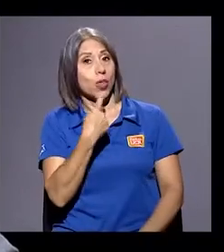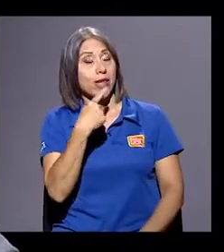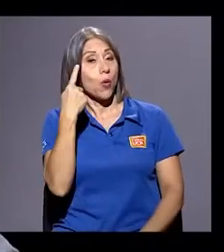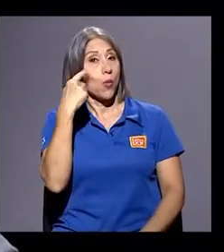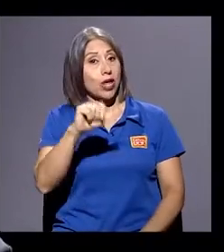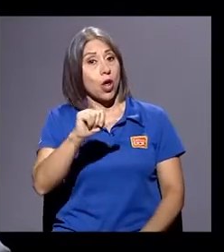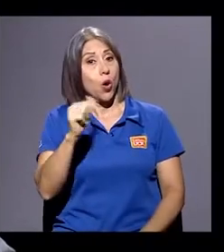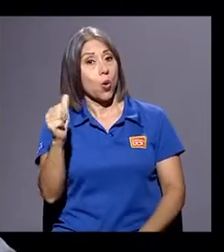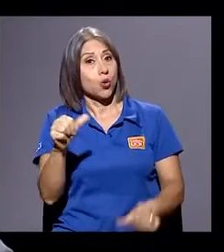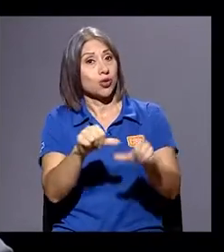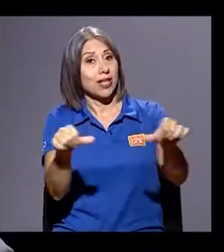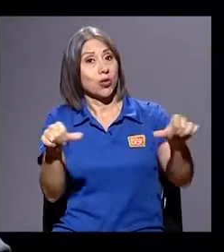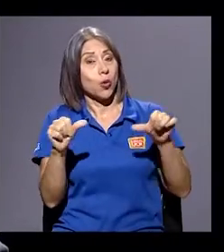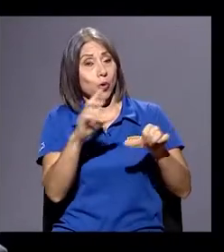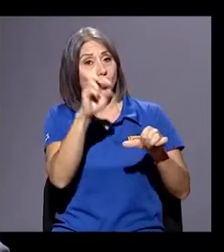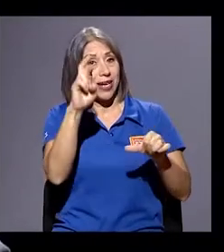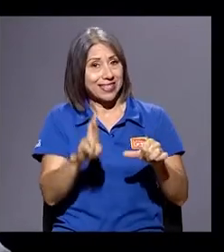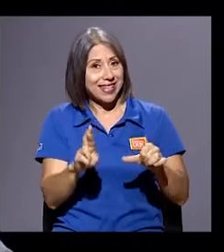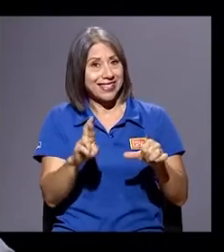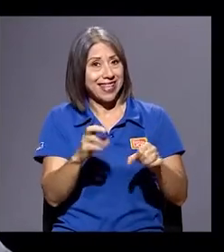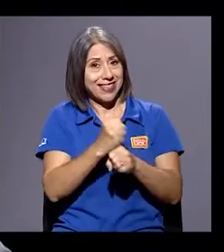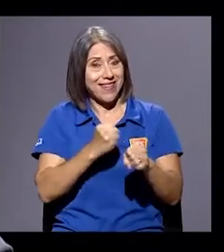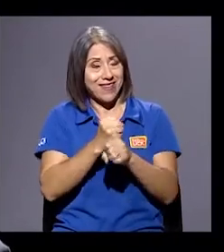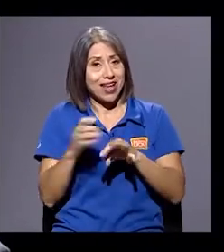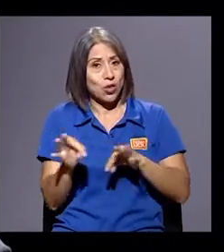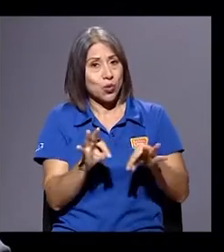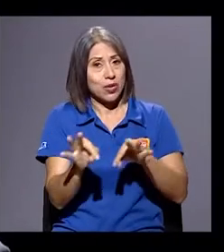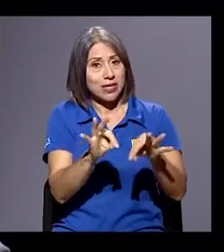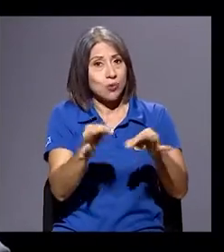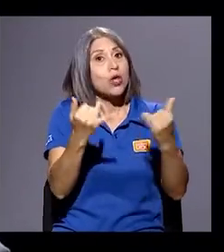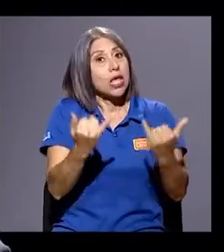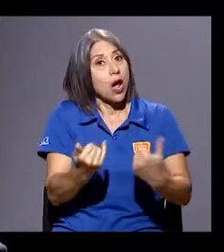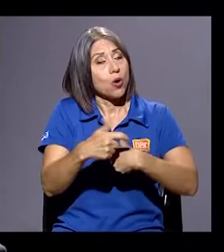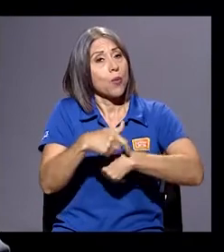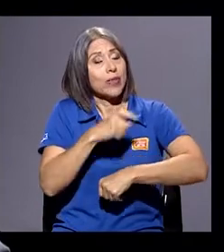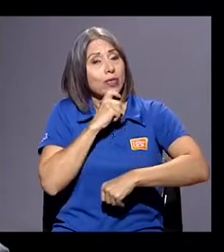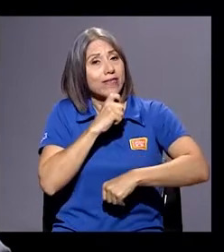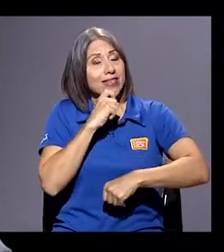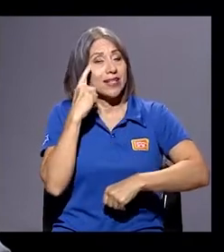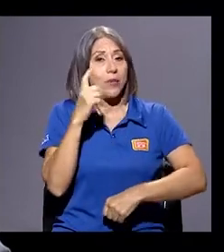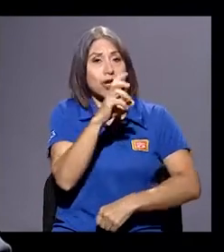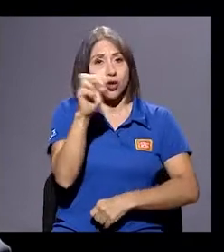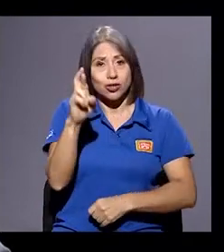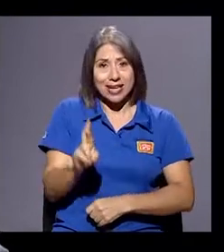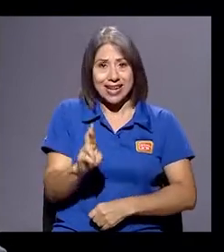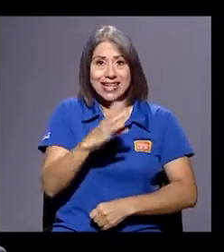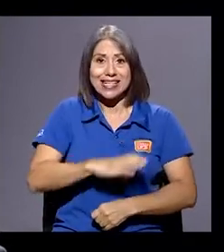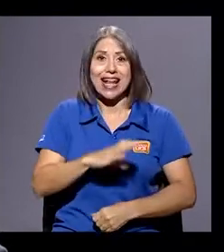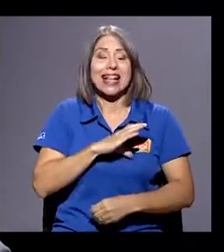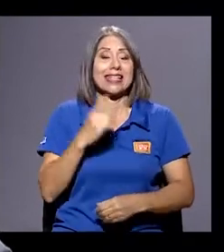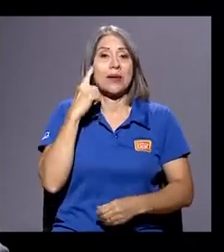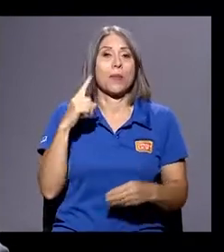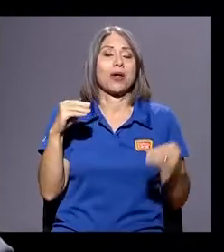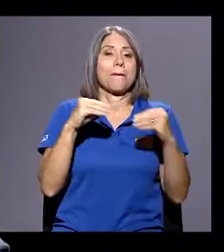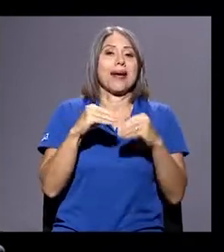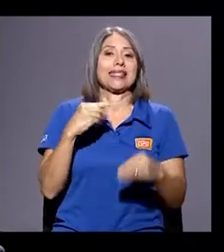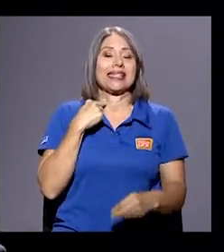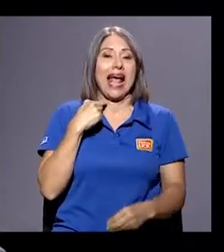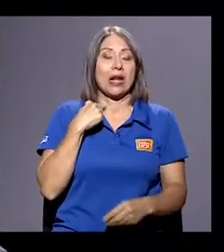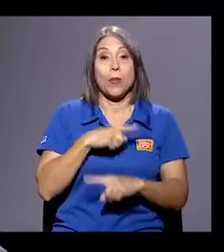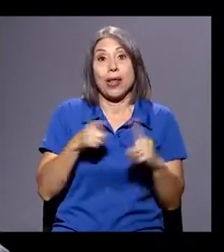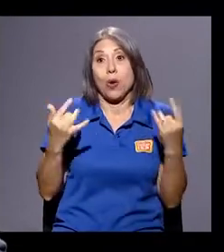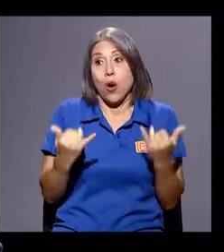costarricense, que también hace turismo, que ahora usted me decía que obviamente vivencia un momento también difícil para hacer turismo porque Costa Rica se caracteriza por ser más caro, pero que con los